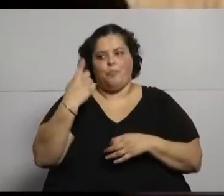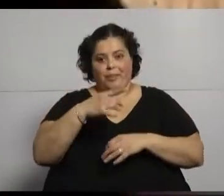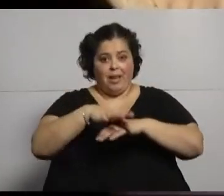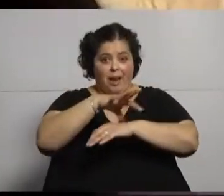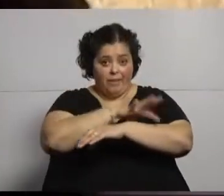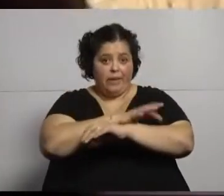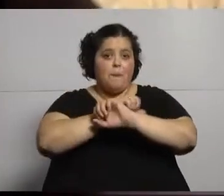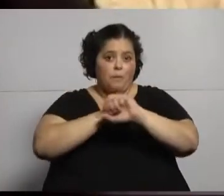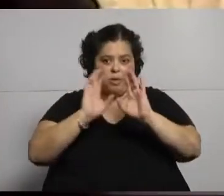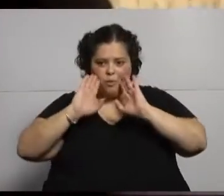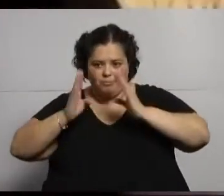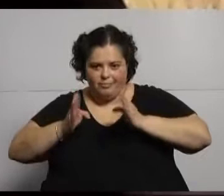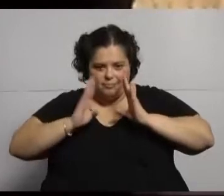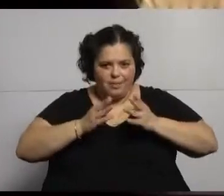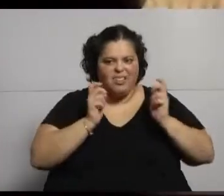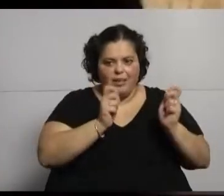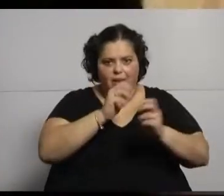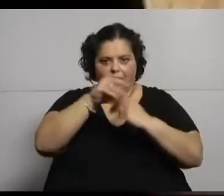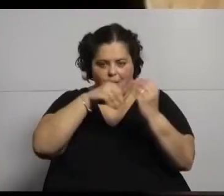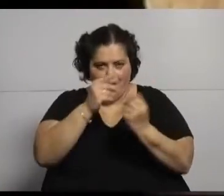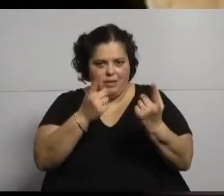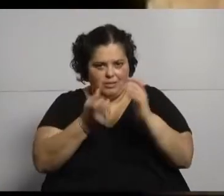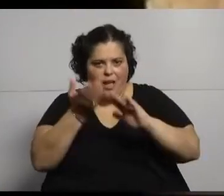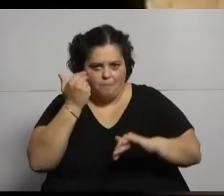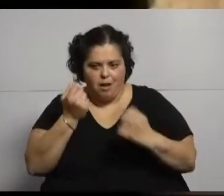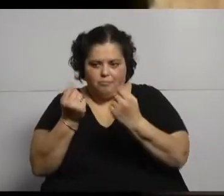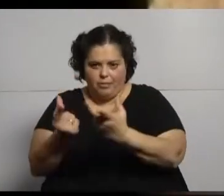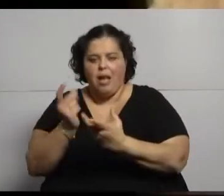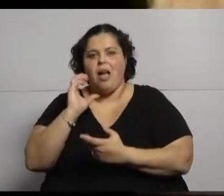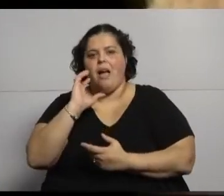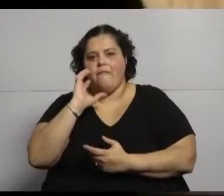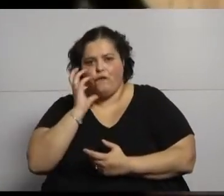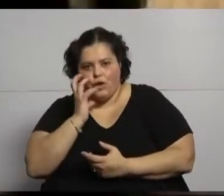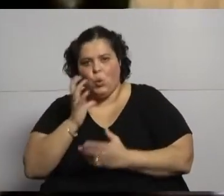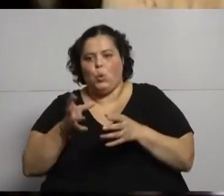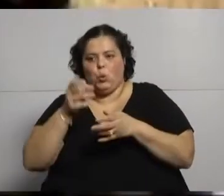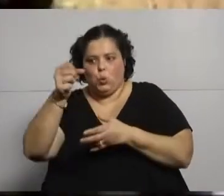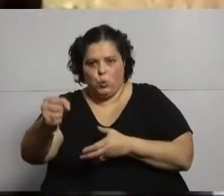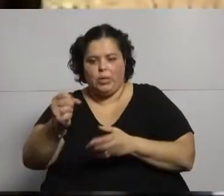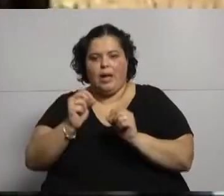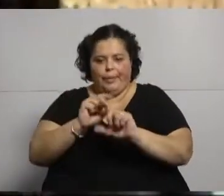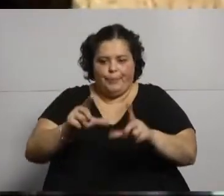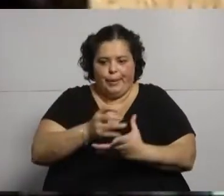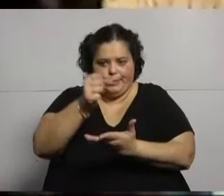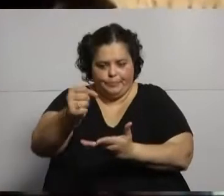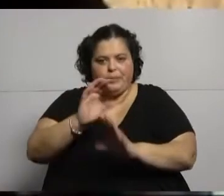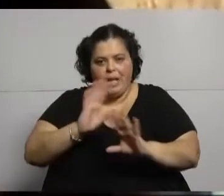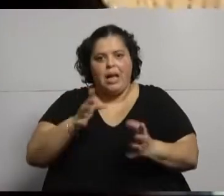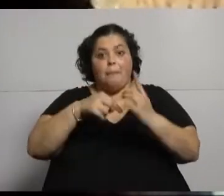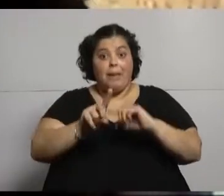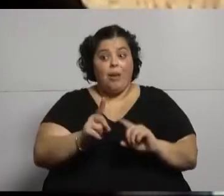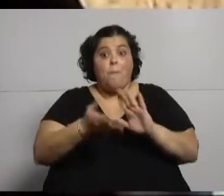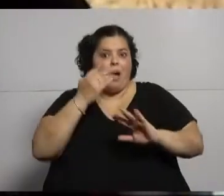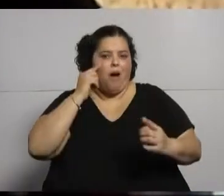focalizar, entregar alimentos a la familia, focalizarla con la colación que eran las frutas, pero nuestro mayor objetivo era reenlazar